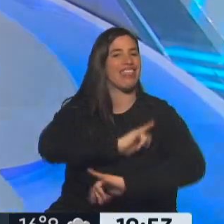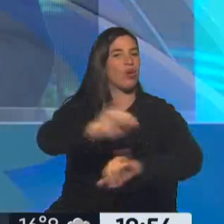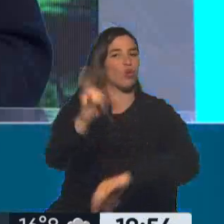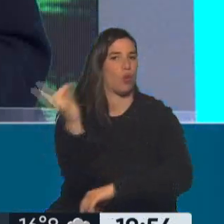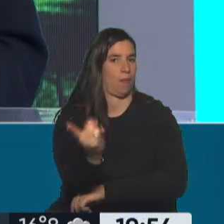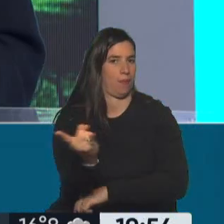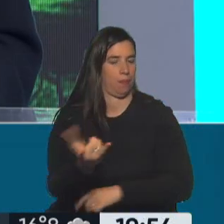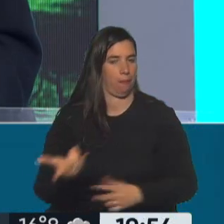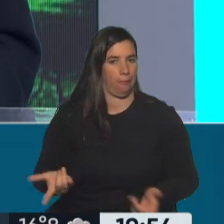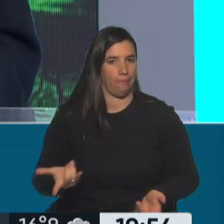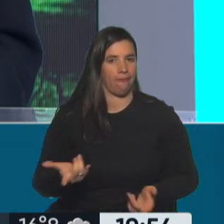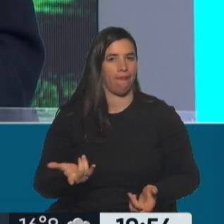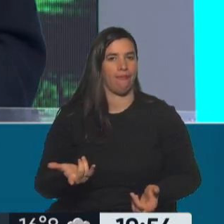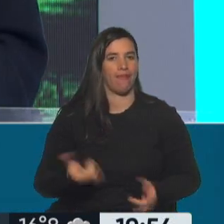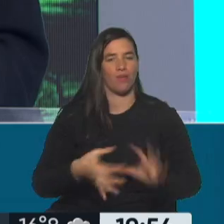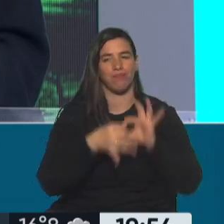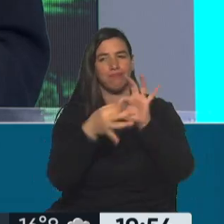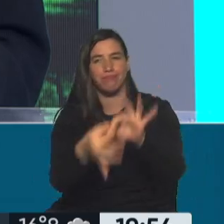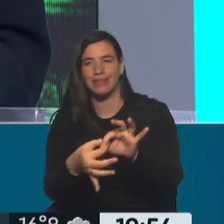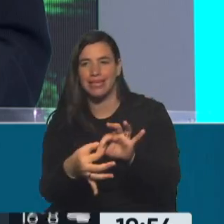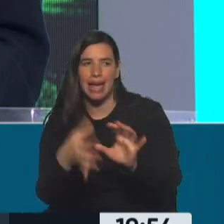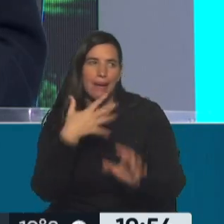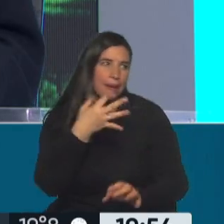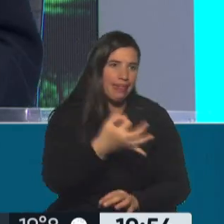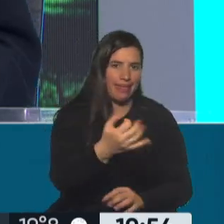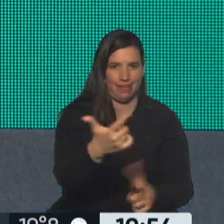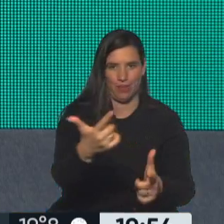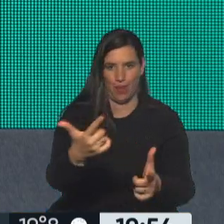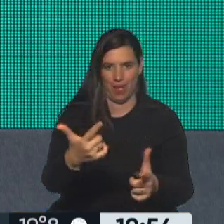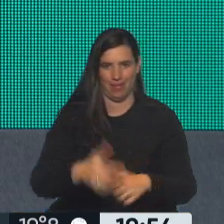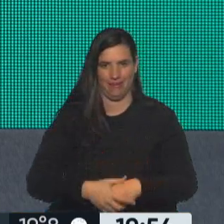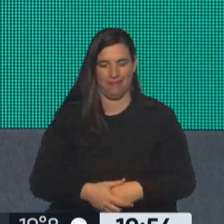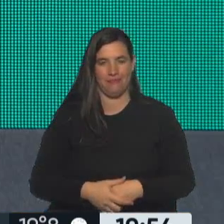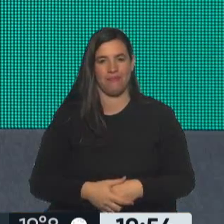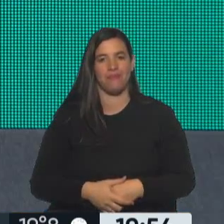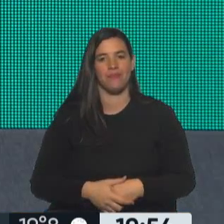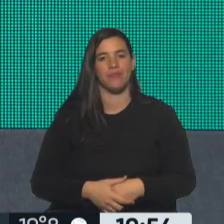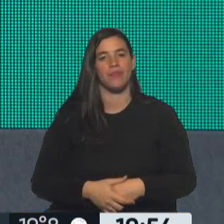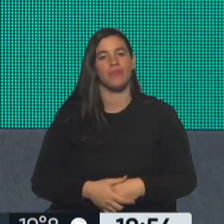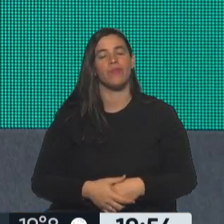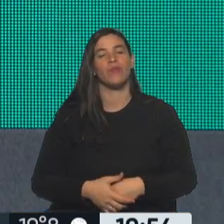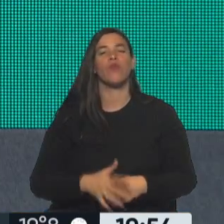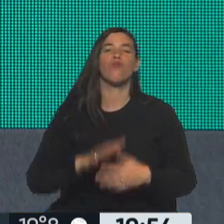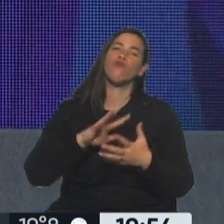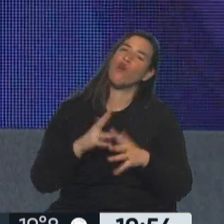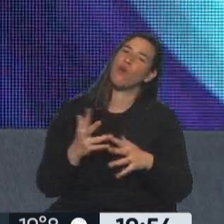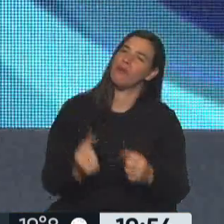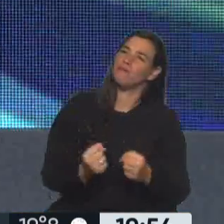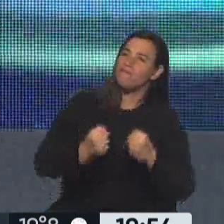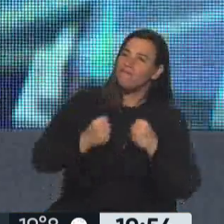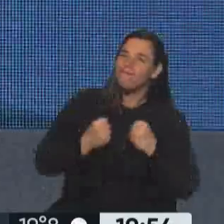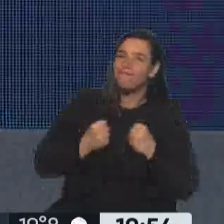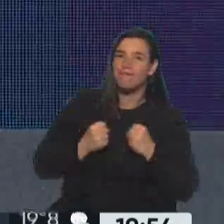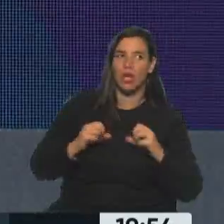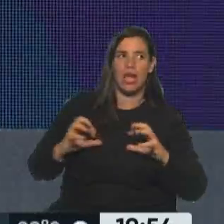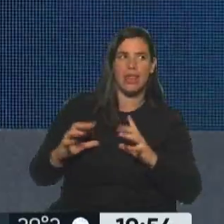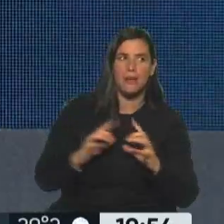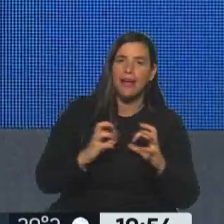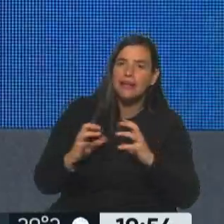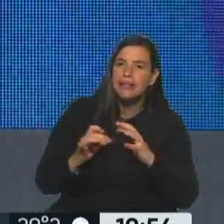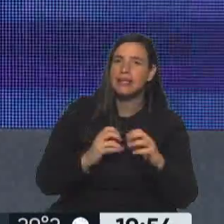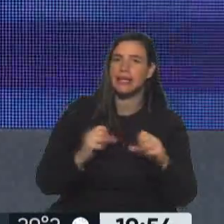alcanzó a 14.000 personas, muchas de las cuales eran parte de la misma familia o del mismo grupo económico. Eso te da una medida certera